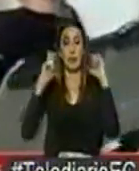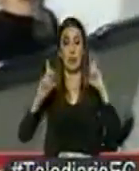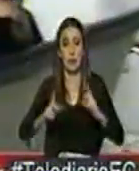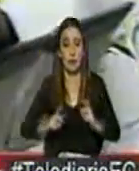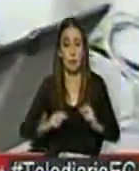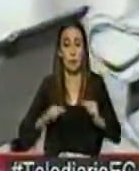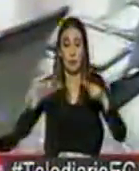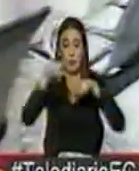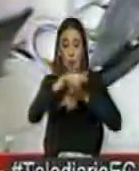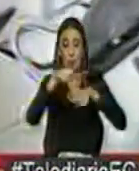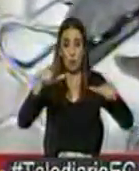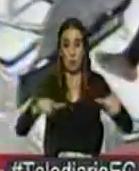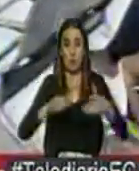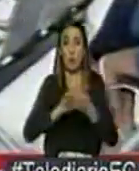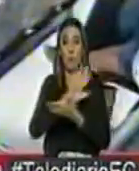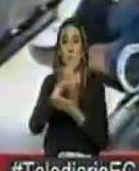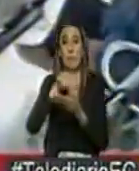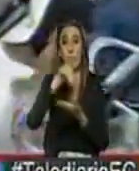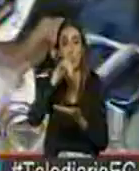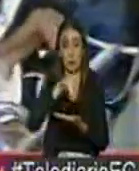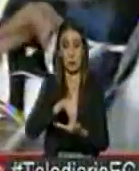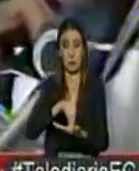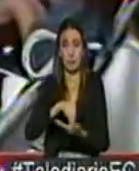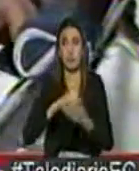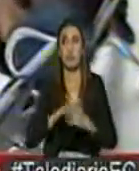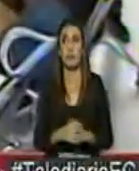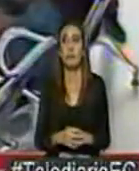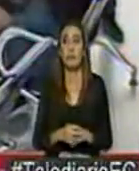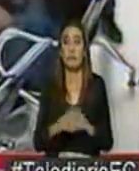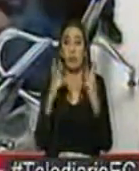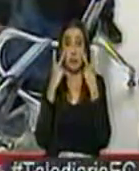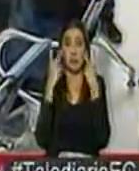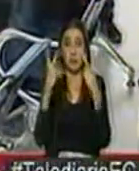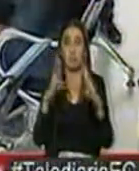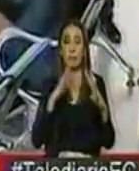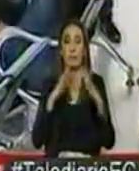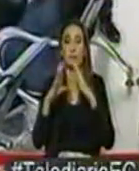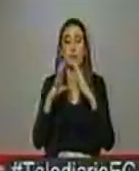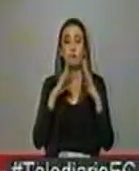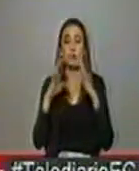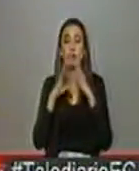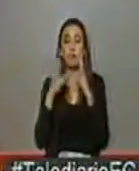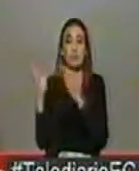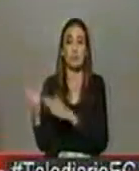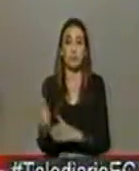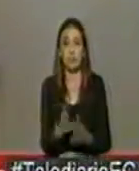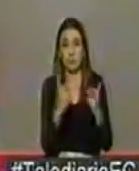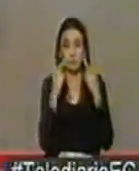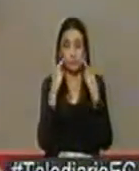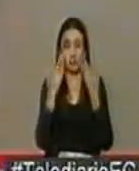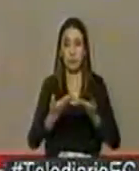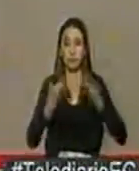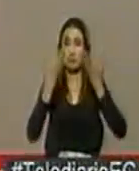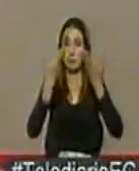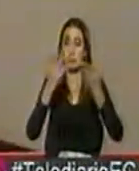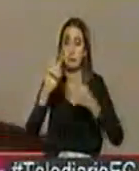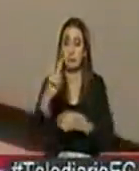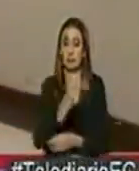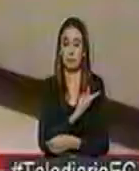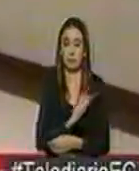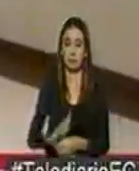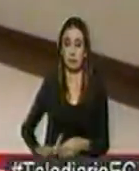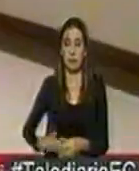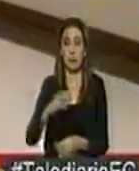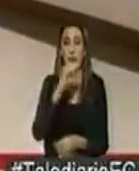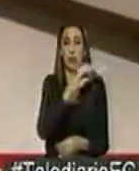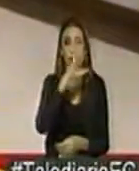este punto de la provincia de Manabí y en la provincia en general. Escuchemos de inmediato unas cortas declaraciones que nos ofreció el segundo mandatario